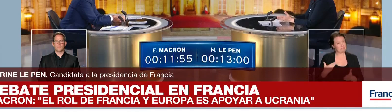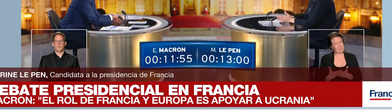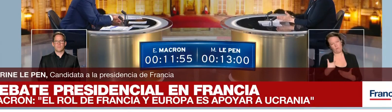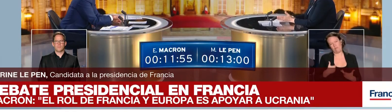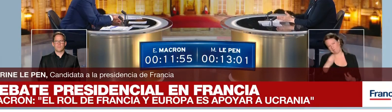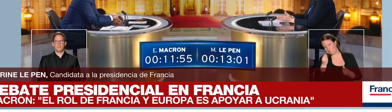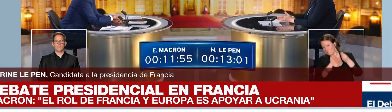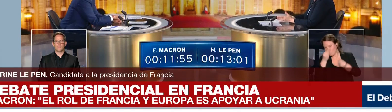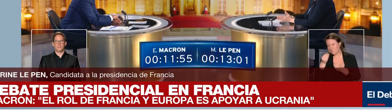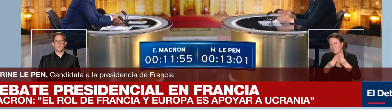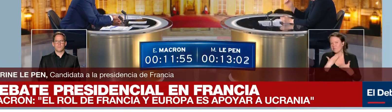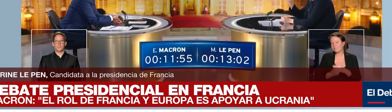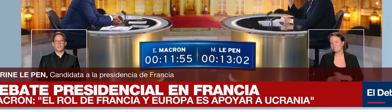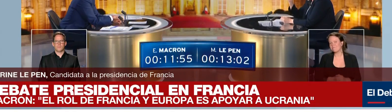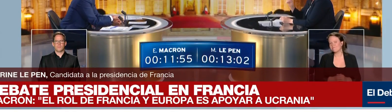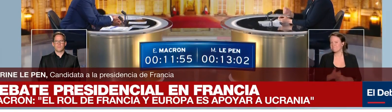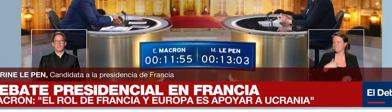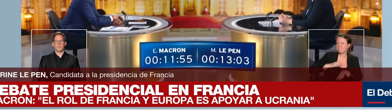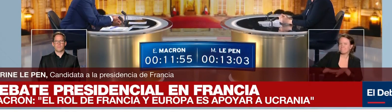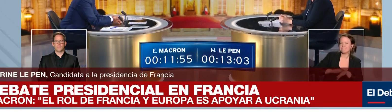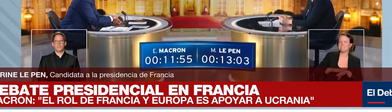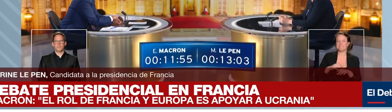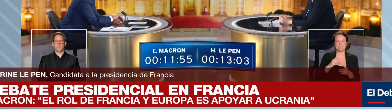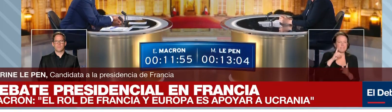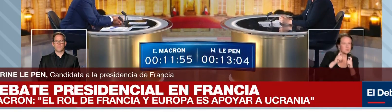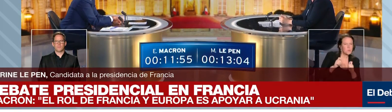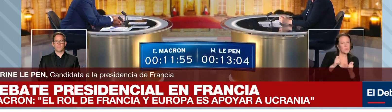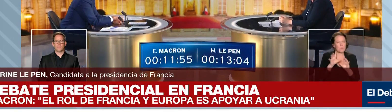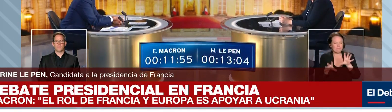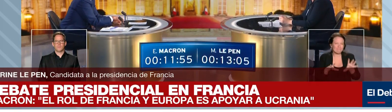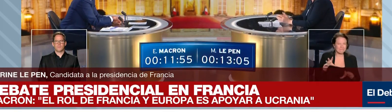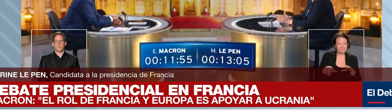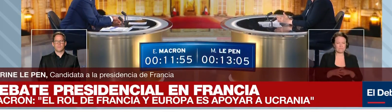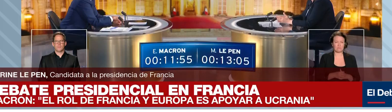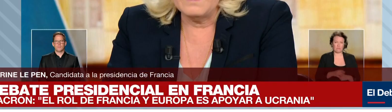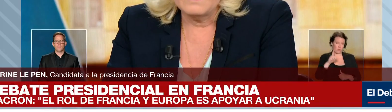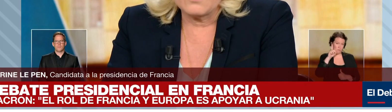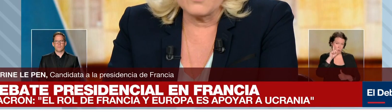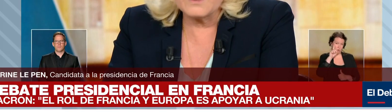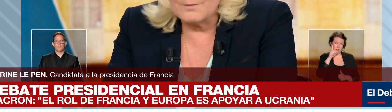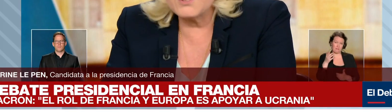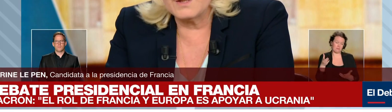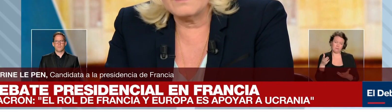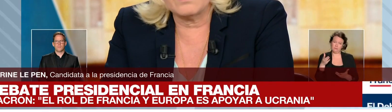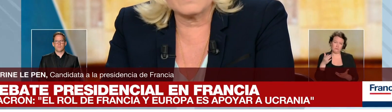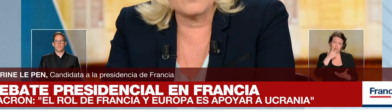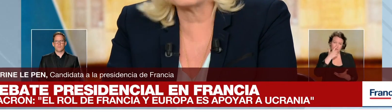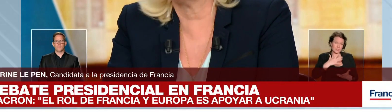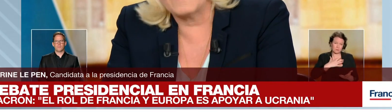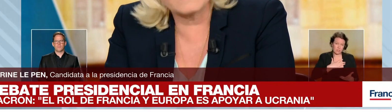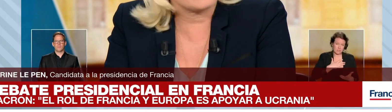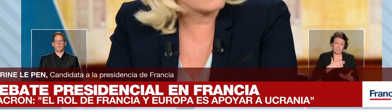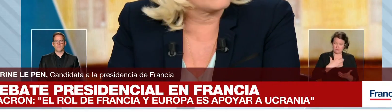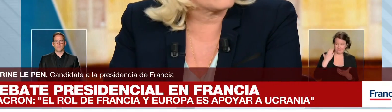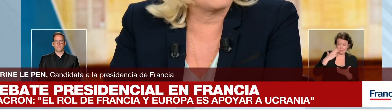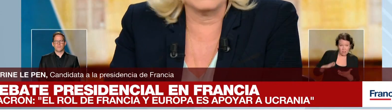Esos son los límites que yo expresé, las alertas que lancé, porque creo, y lo repito, que